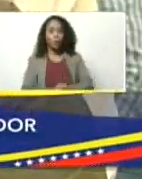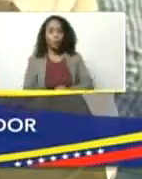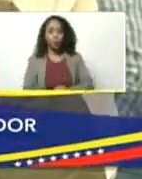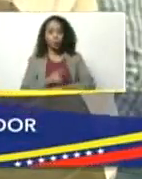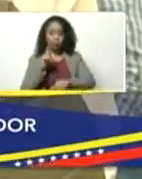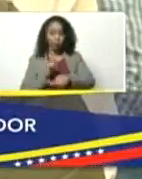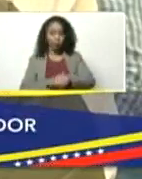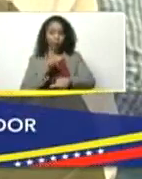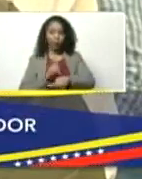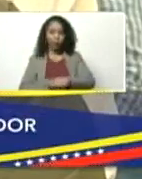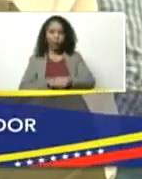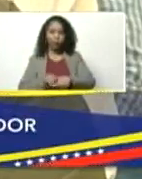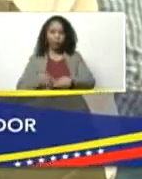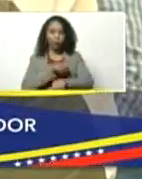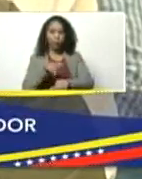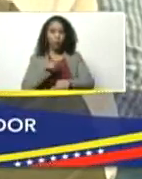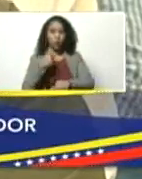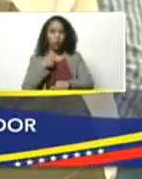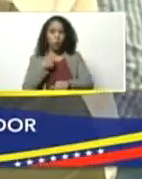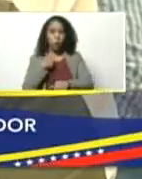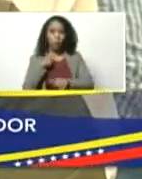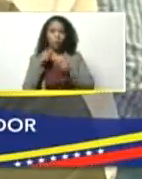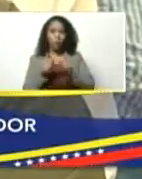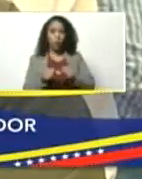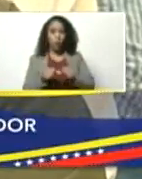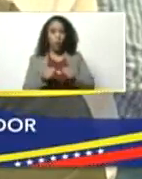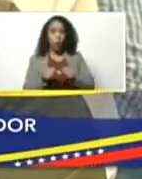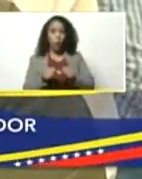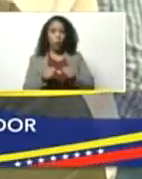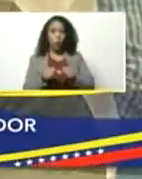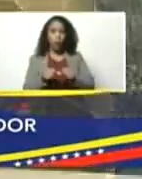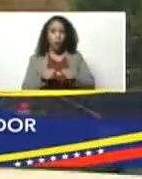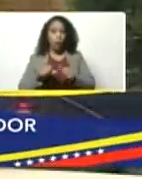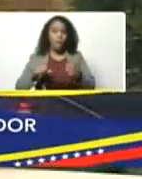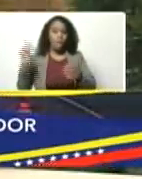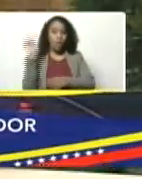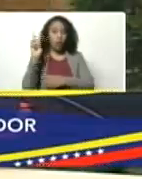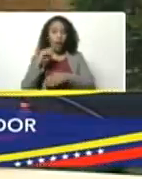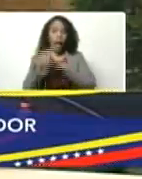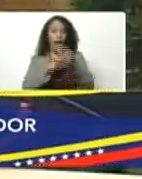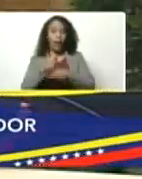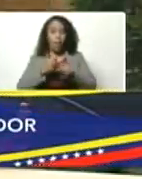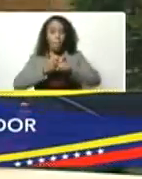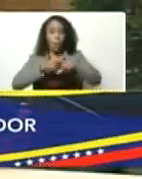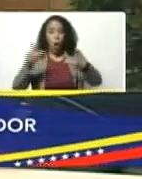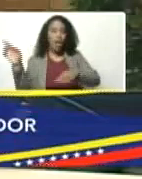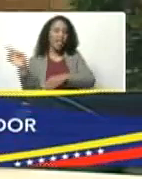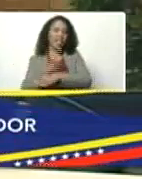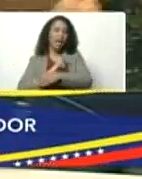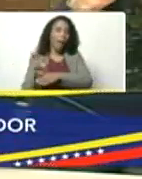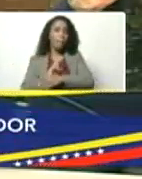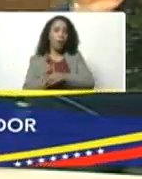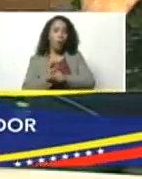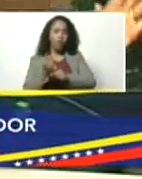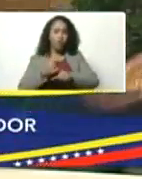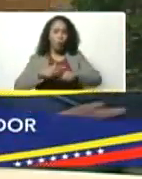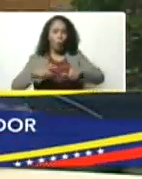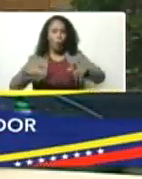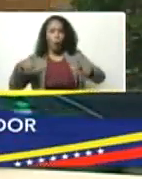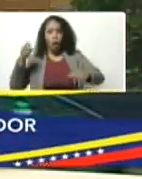1000 kilómetros por hora. Me quedo corto. Venezuela despegaría a la velocidad de la